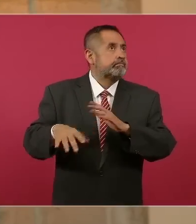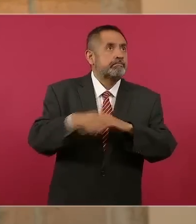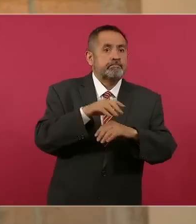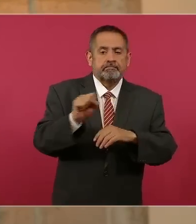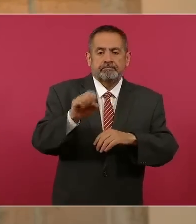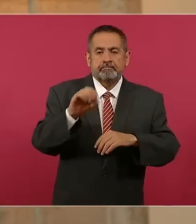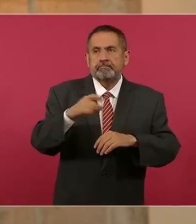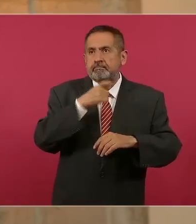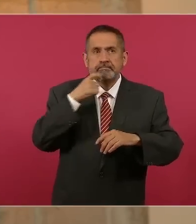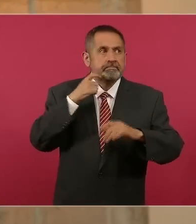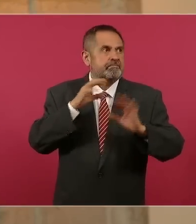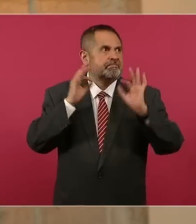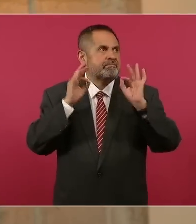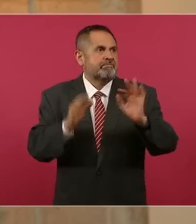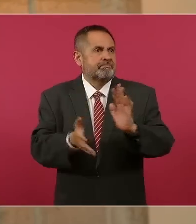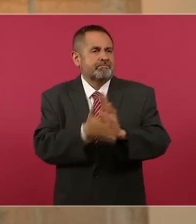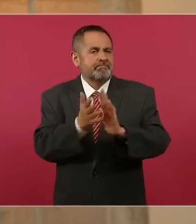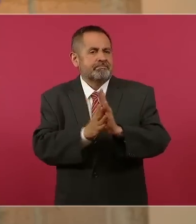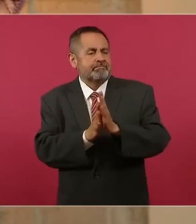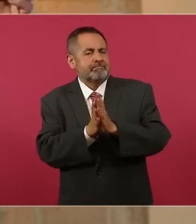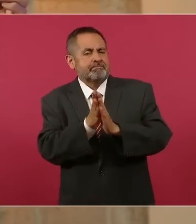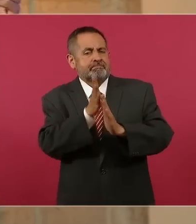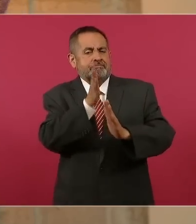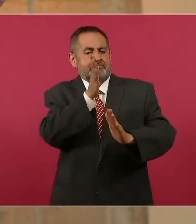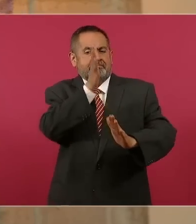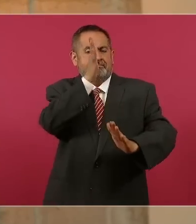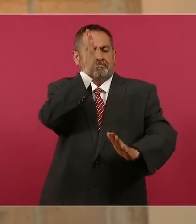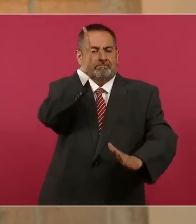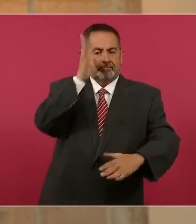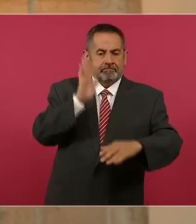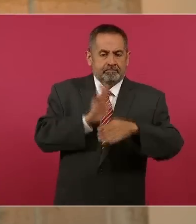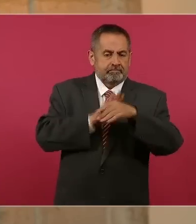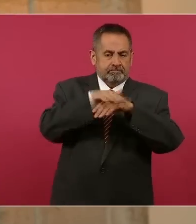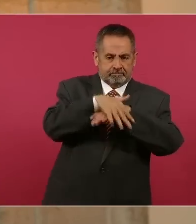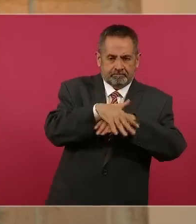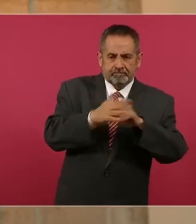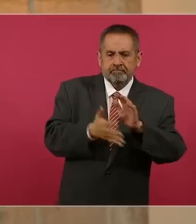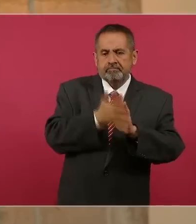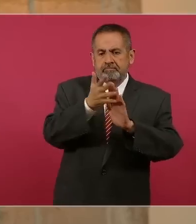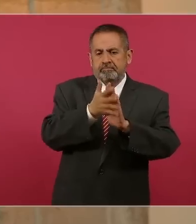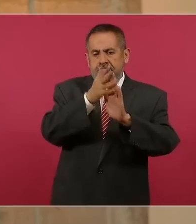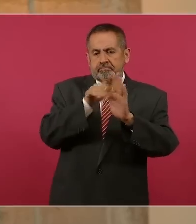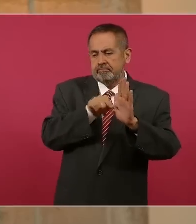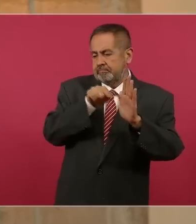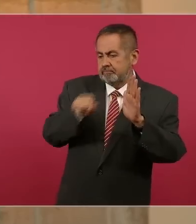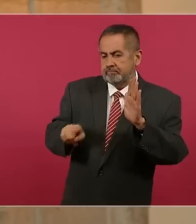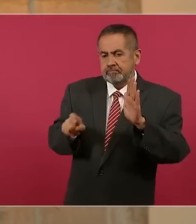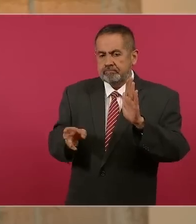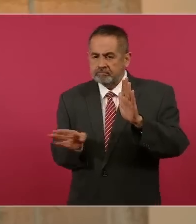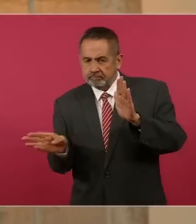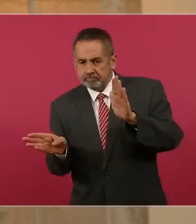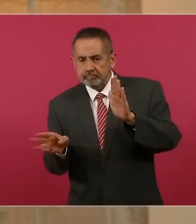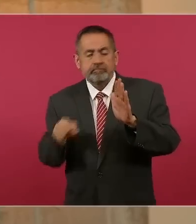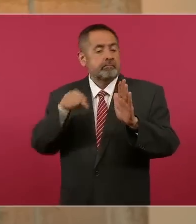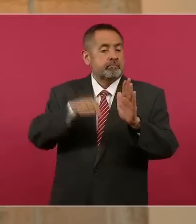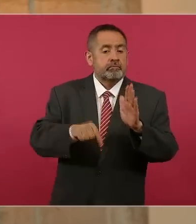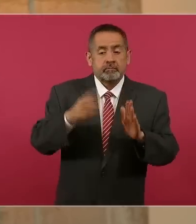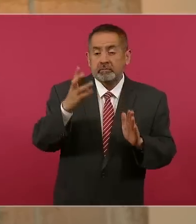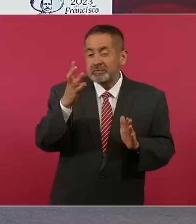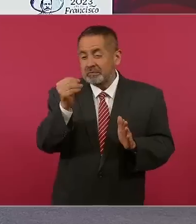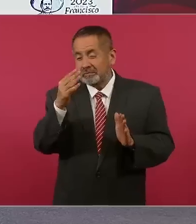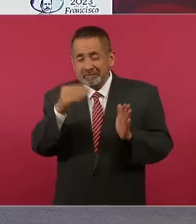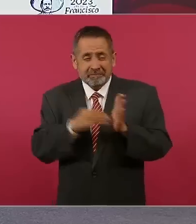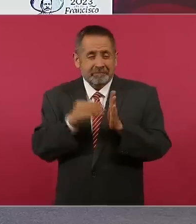obra de contención. Esta cortina, junto con la ataguía aguas abajo, tienen 9 millones de metros cúbicos